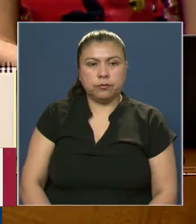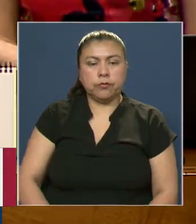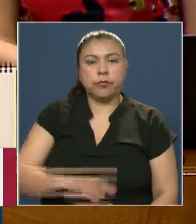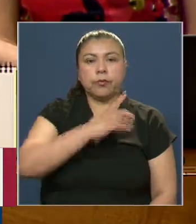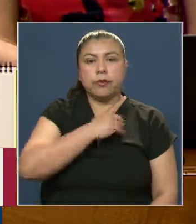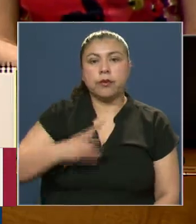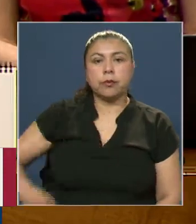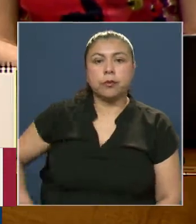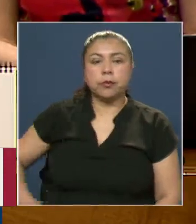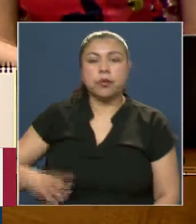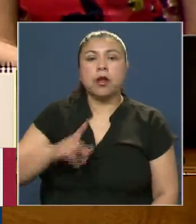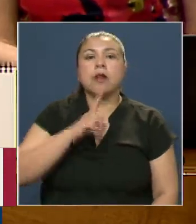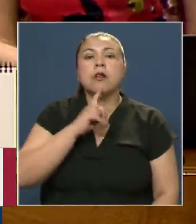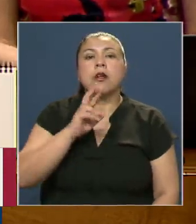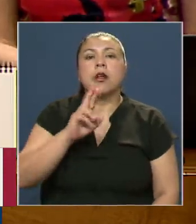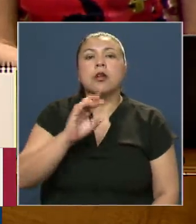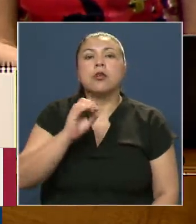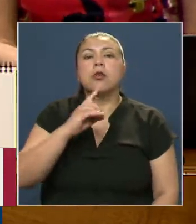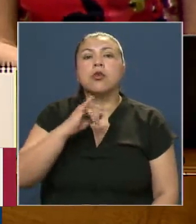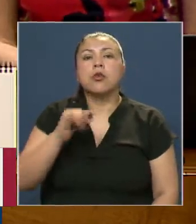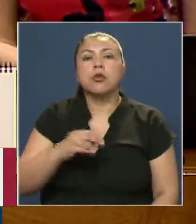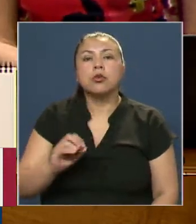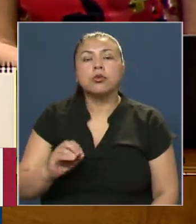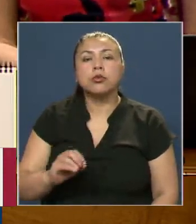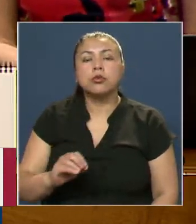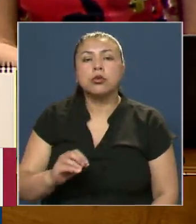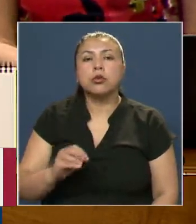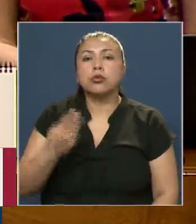Diputada Troncoso, su voto.